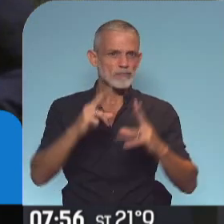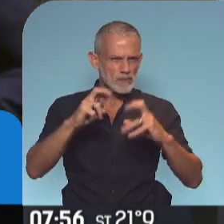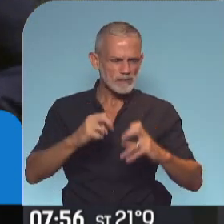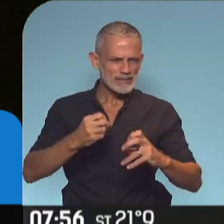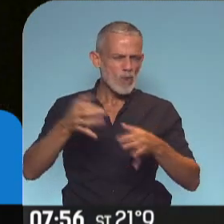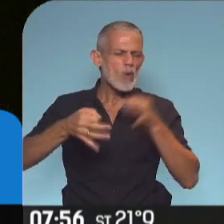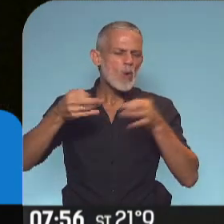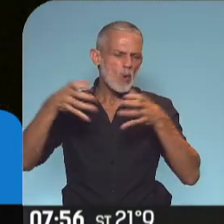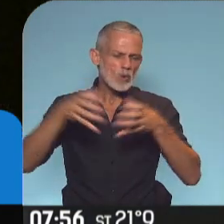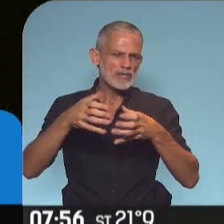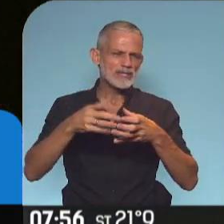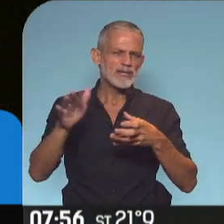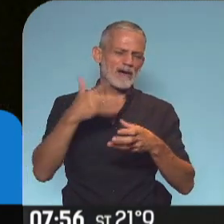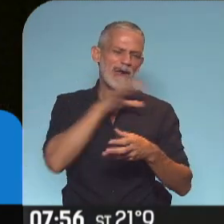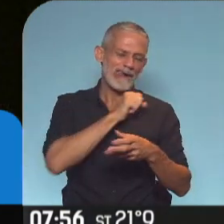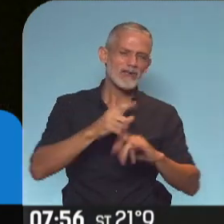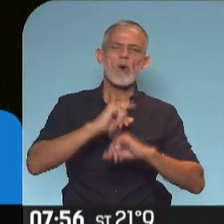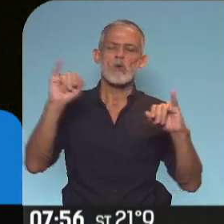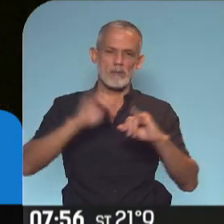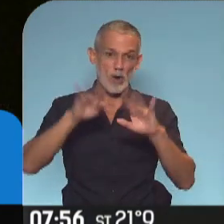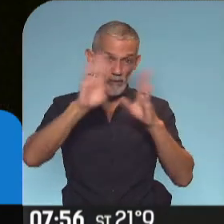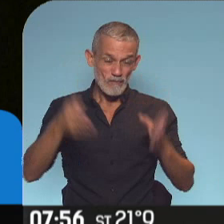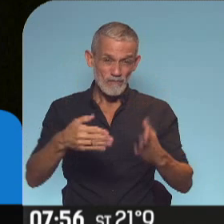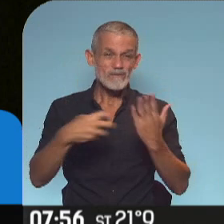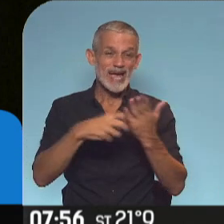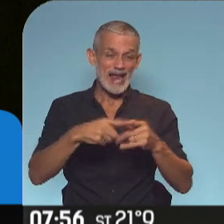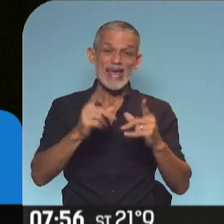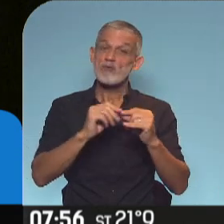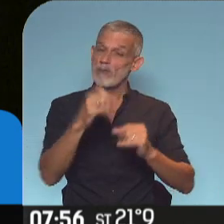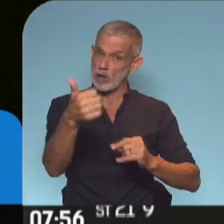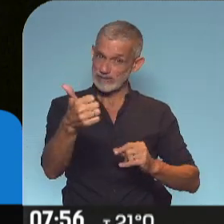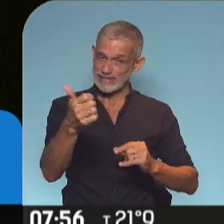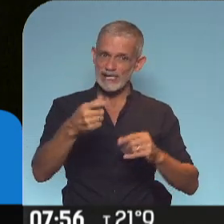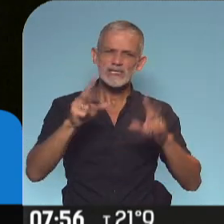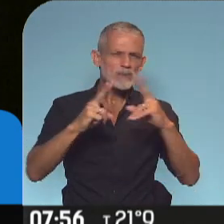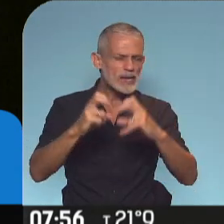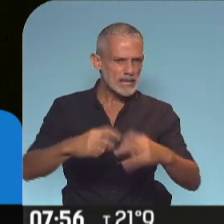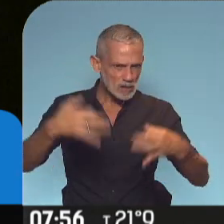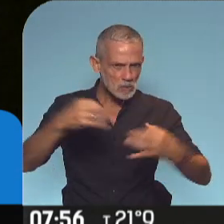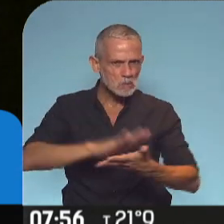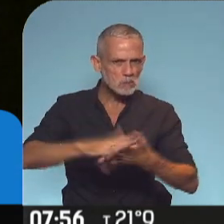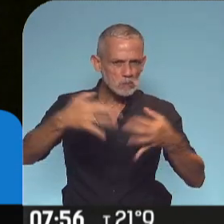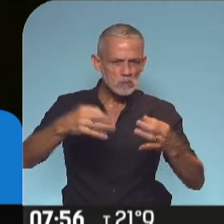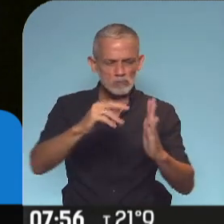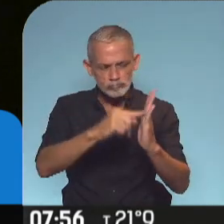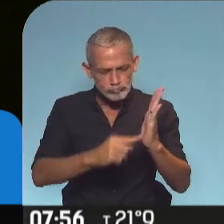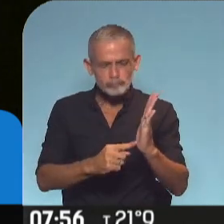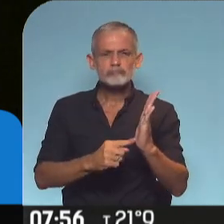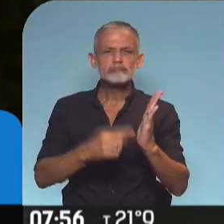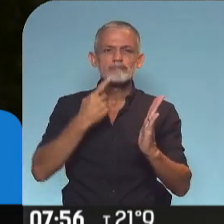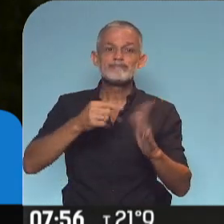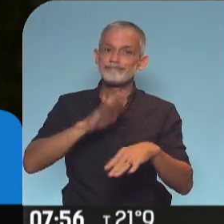federal generalmente no trascienden, la Fiscalía Federal número 6, a través de una prolija investigación, determinó